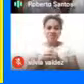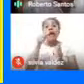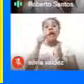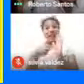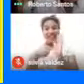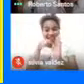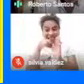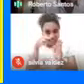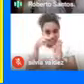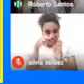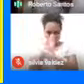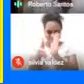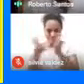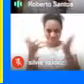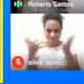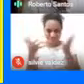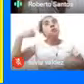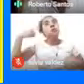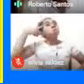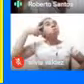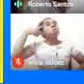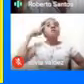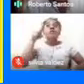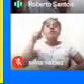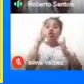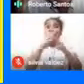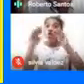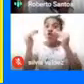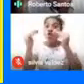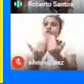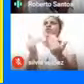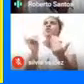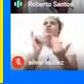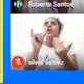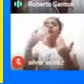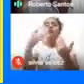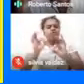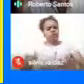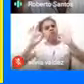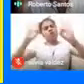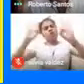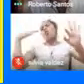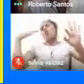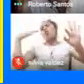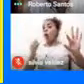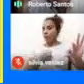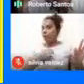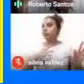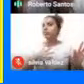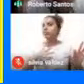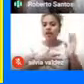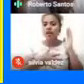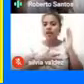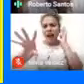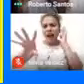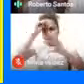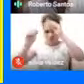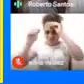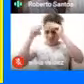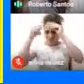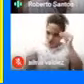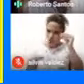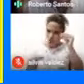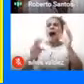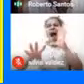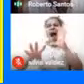sentido Yo pienso Que para los colegios Es una excelente Oportunidad De aprender Historia Y